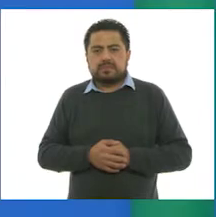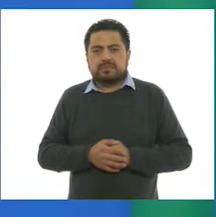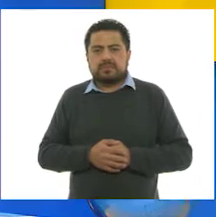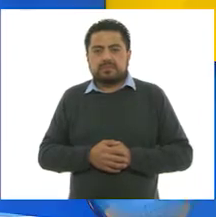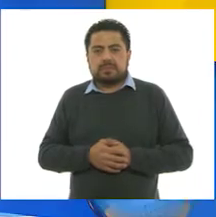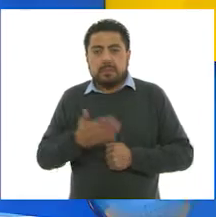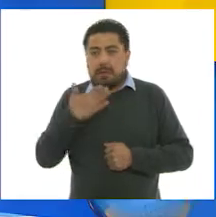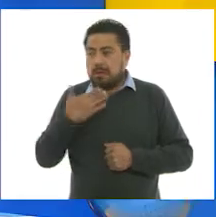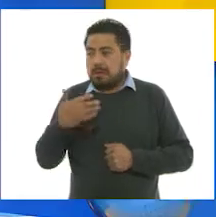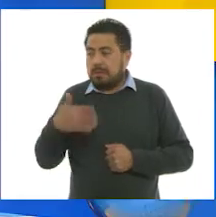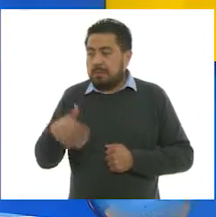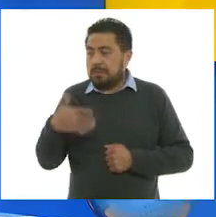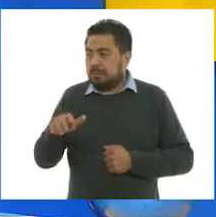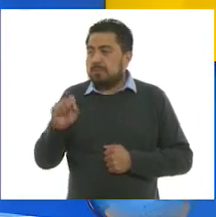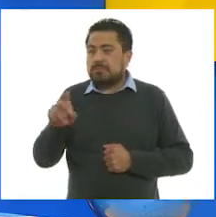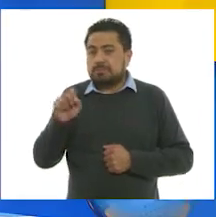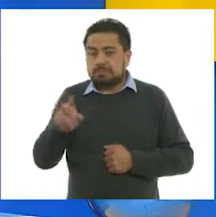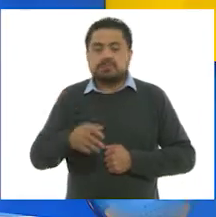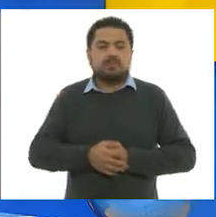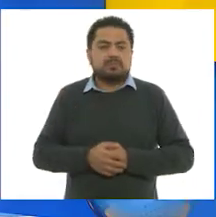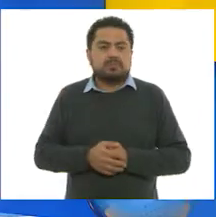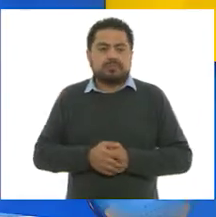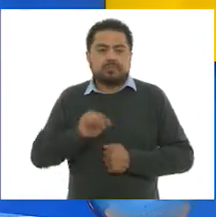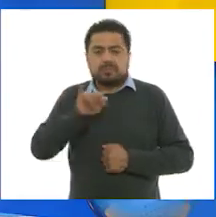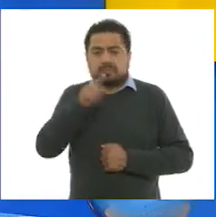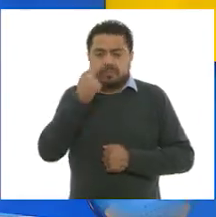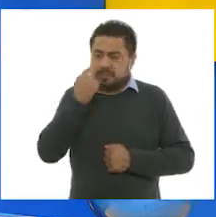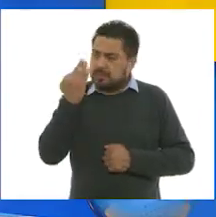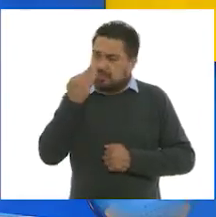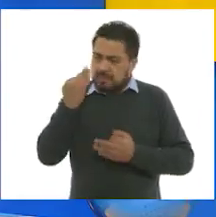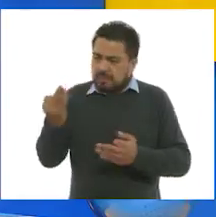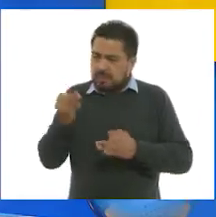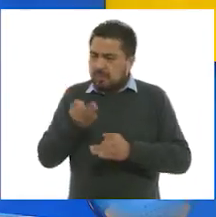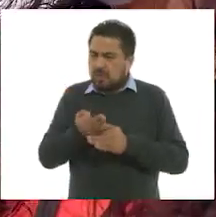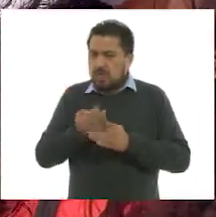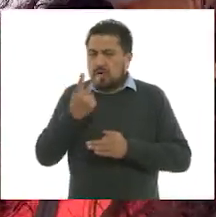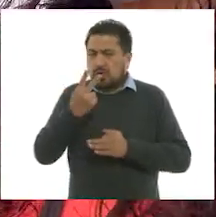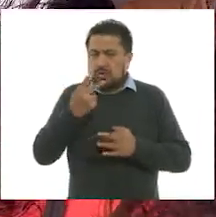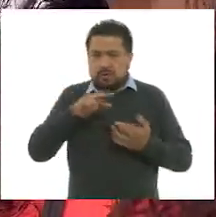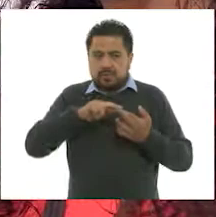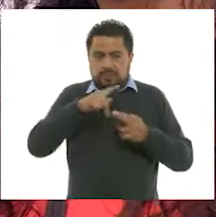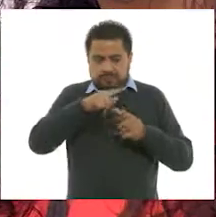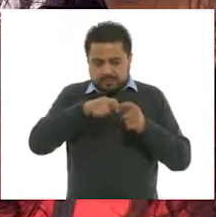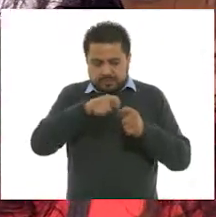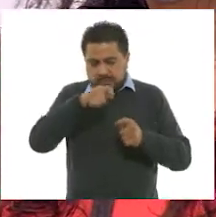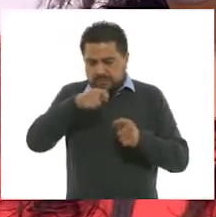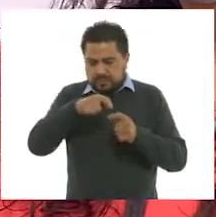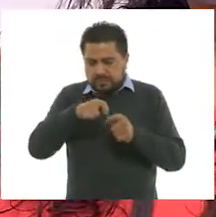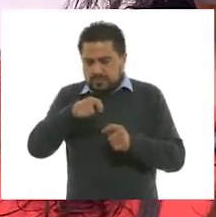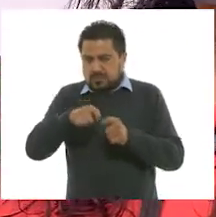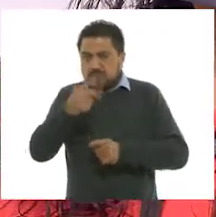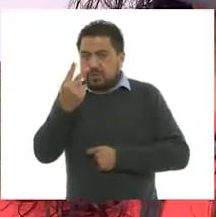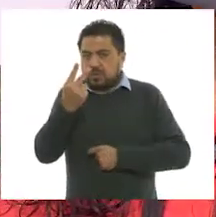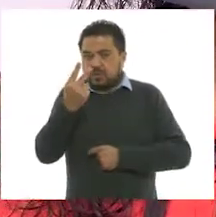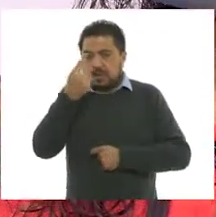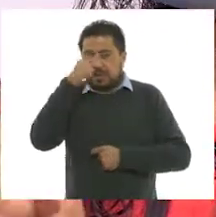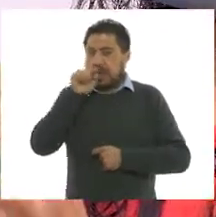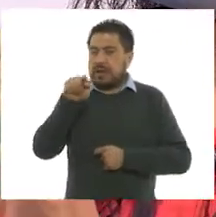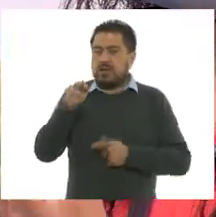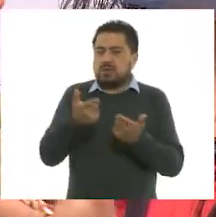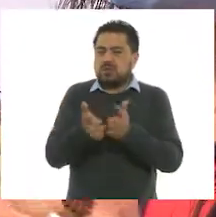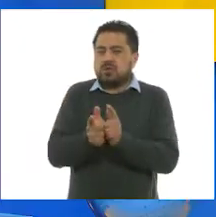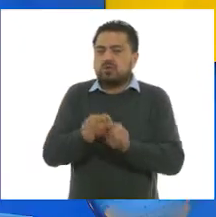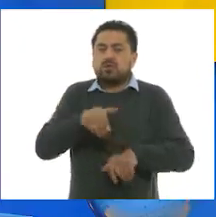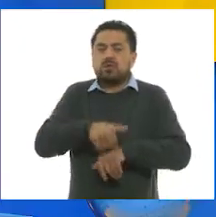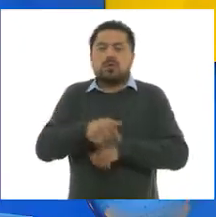Ok, aquí estamos. Si te fijas, nos quedaron dos nudos. ¿Ya observaron? Uh-huh. Y para los incas, el número